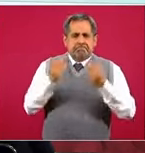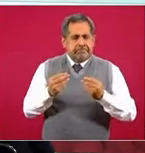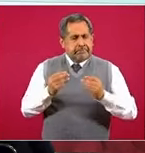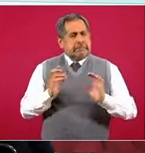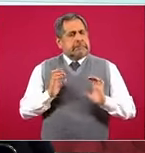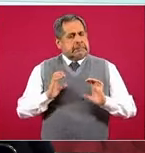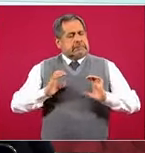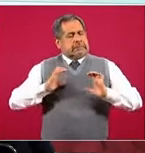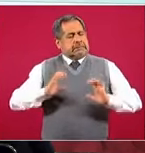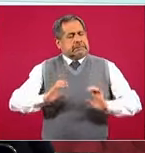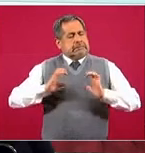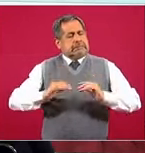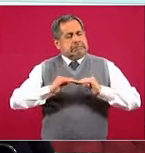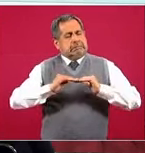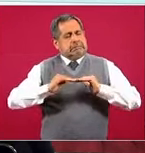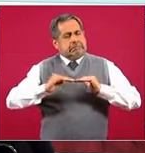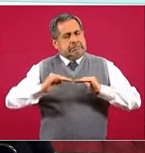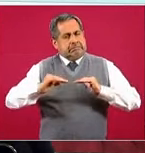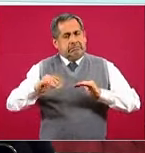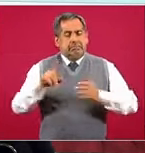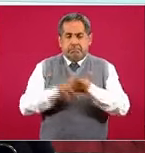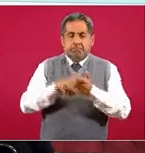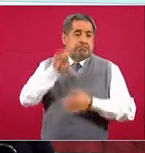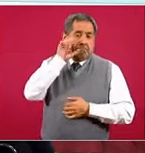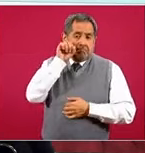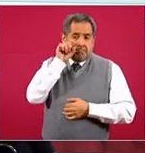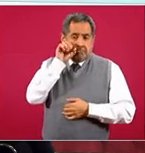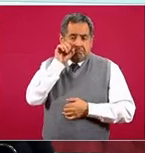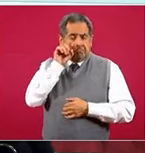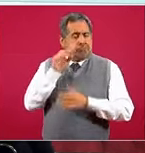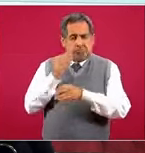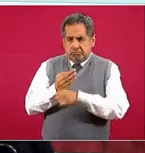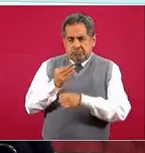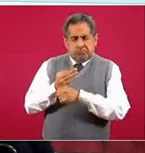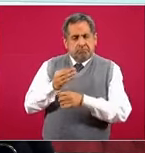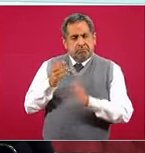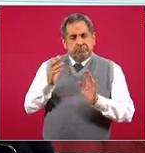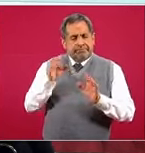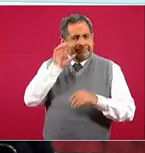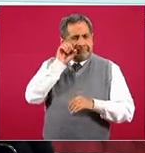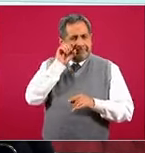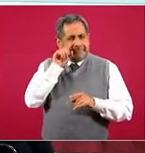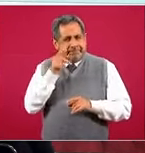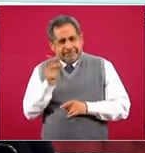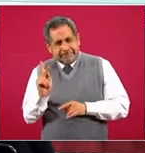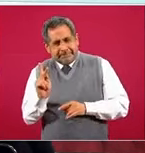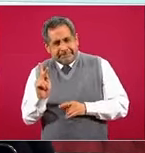mantenido mucho tiempo en el nivel naranja. Sin embargo,